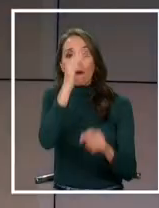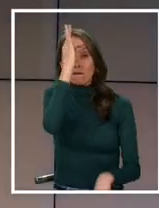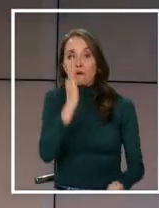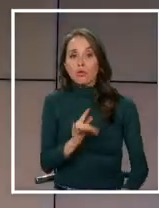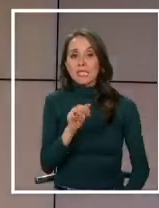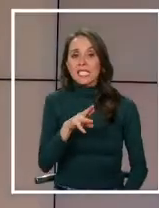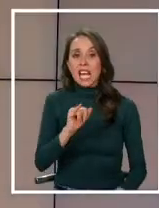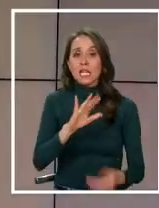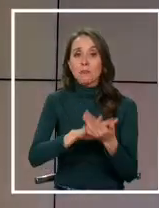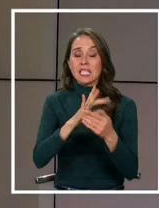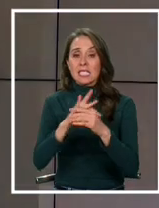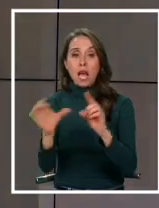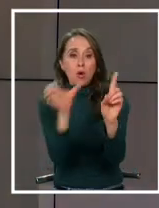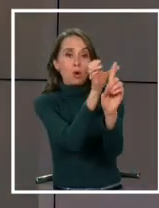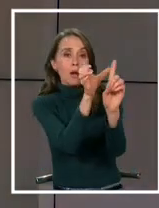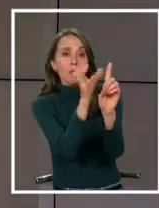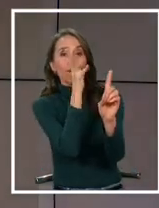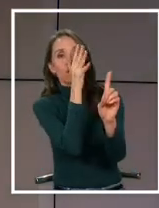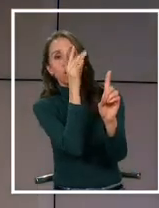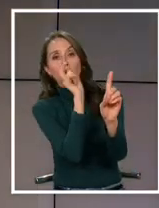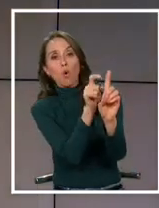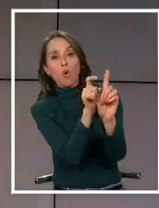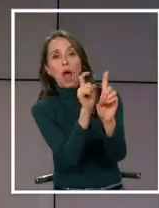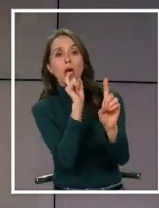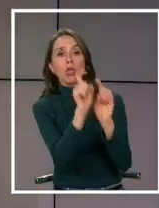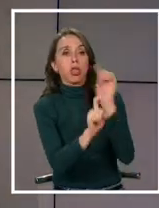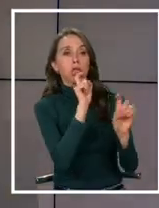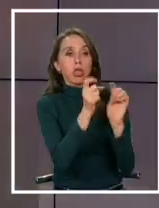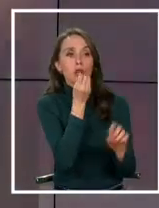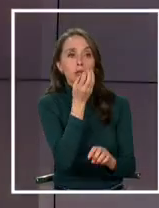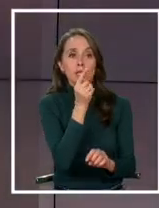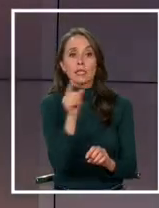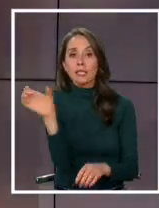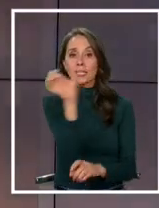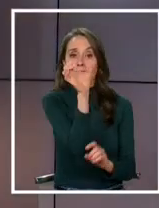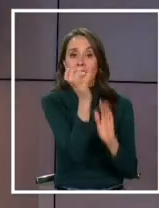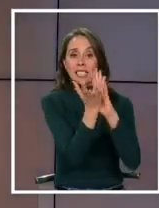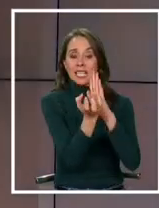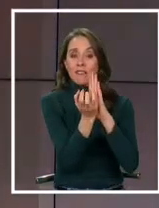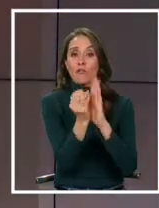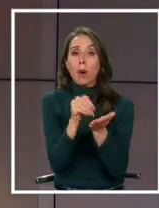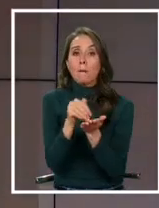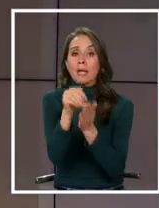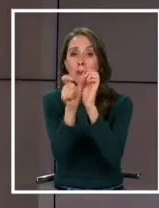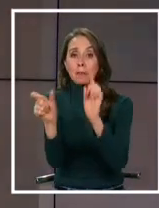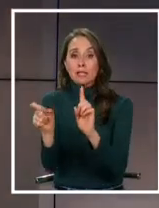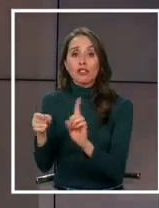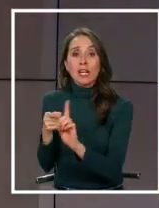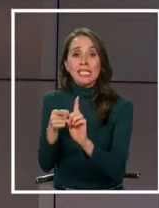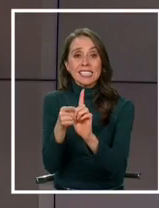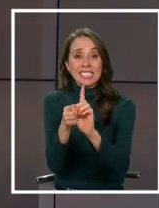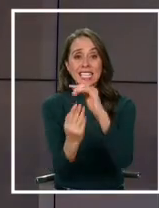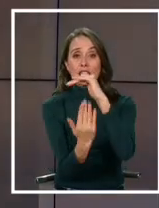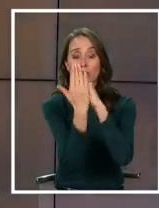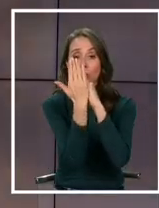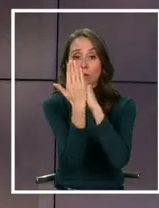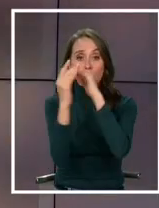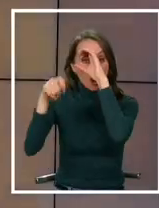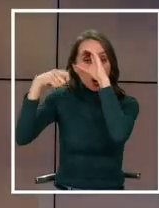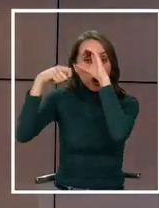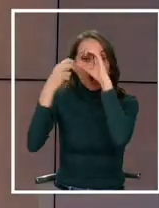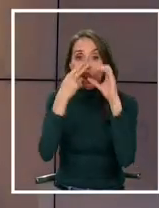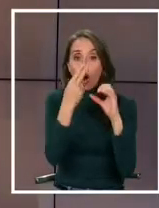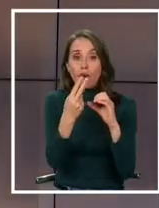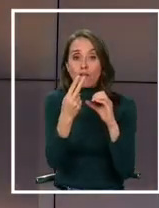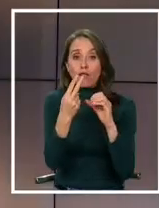seremía de salud burlándose de ellos e insultándolo un registro que siguieron miles de sus personas que lo siguen vivo y que